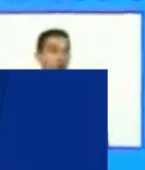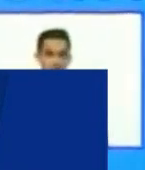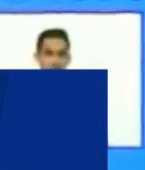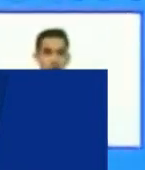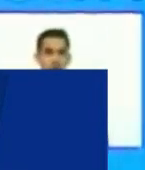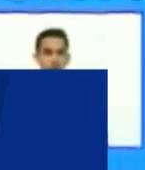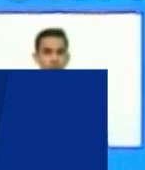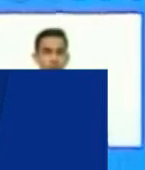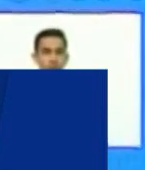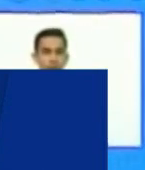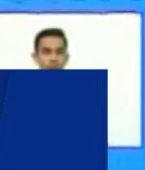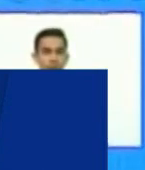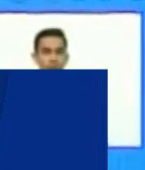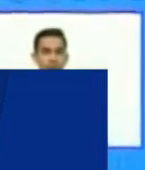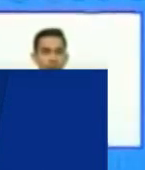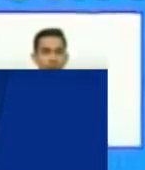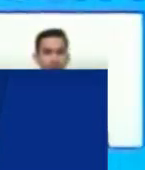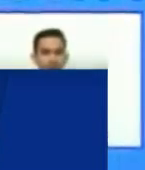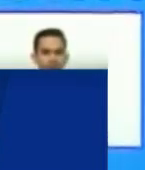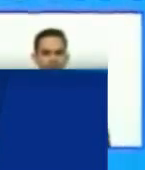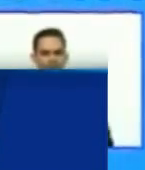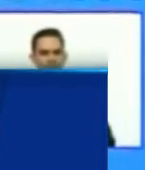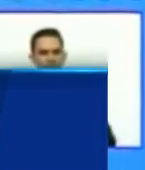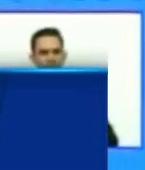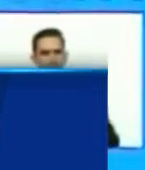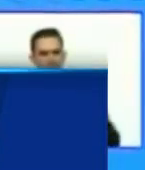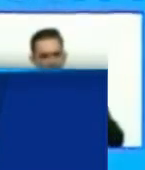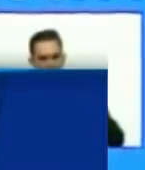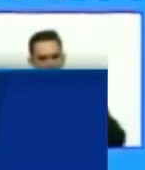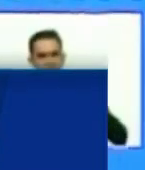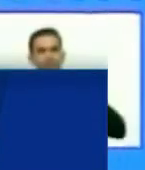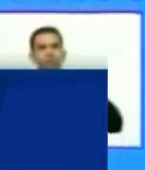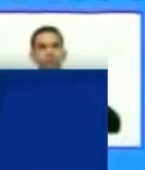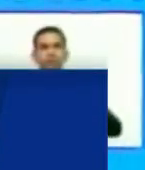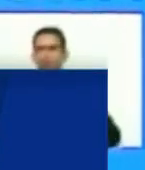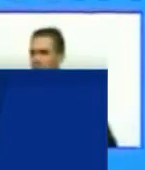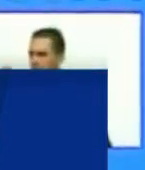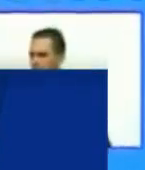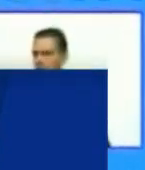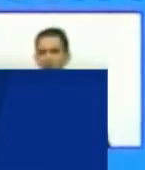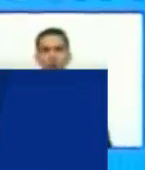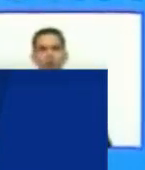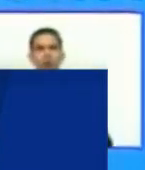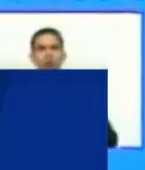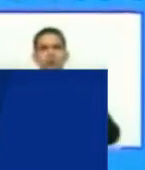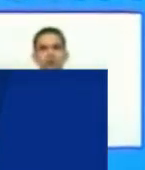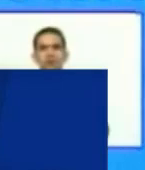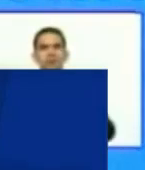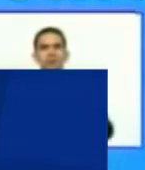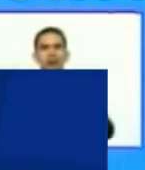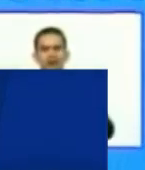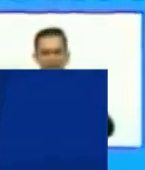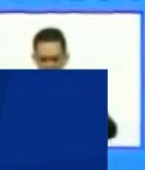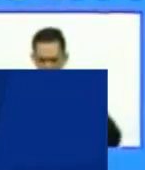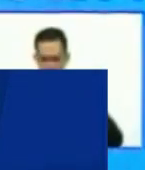esta situación en el Congreso Nacional, desde el inicio de mi